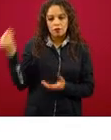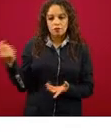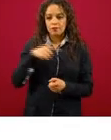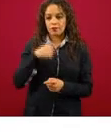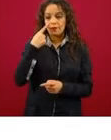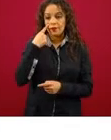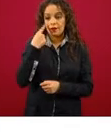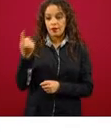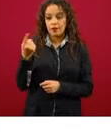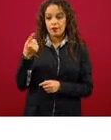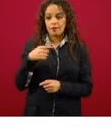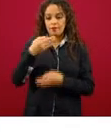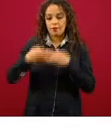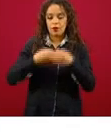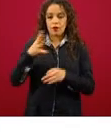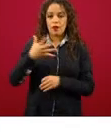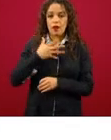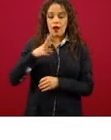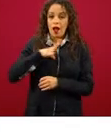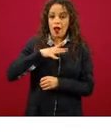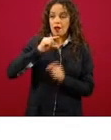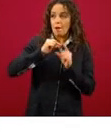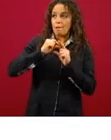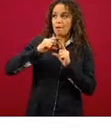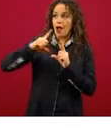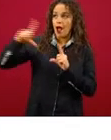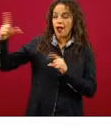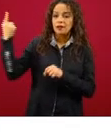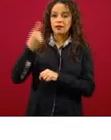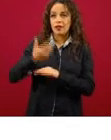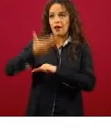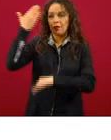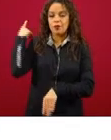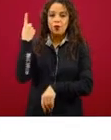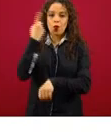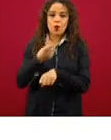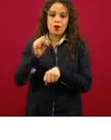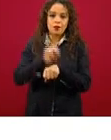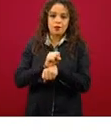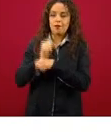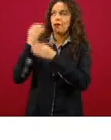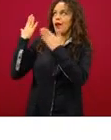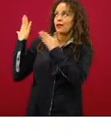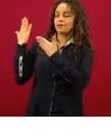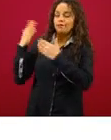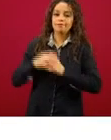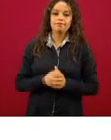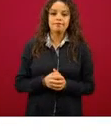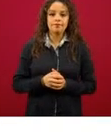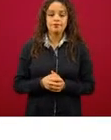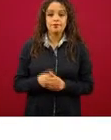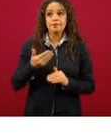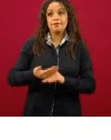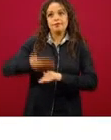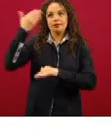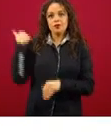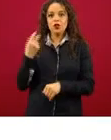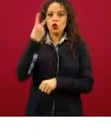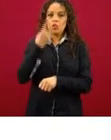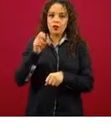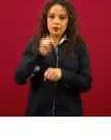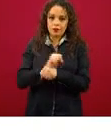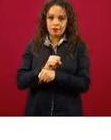un incremento mayor de comparado una semana con 2 semanas previas con la última